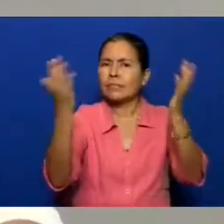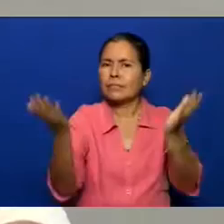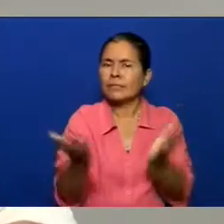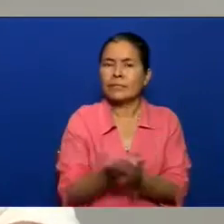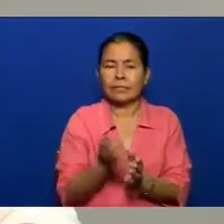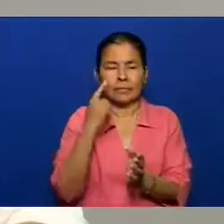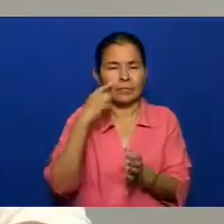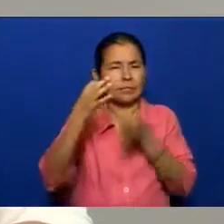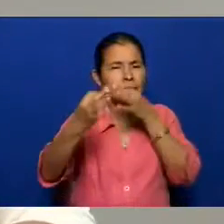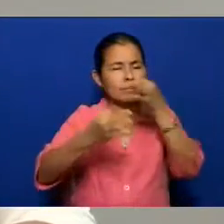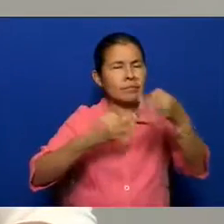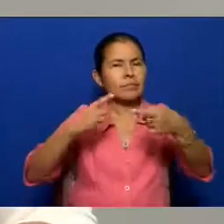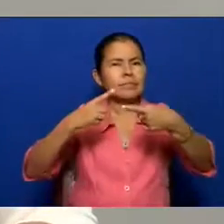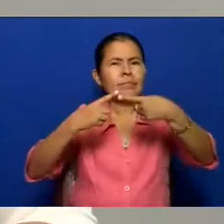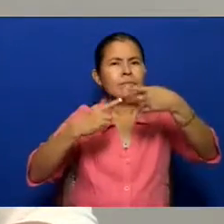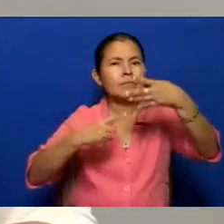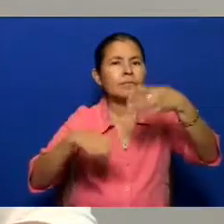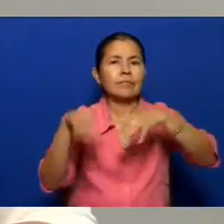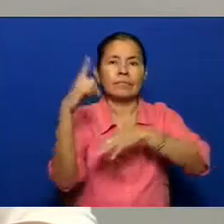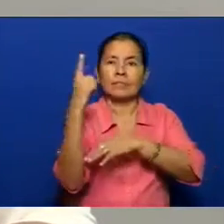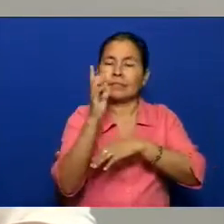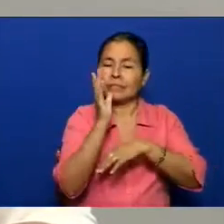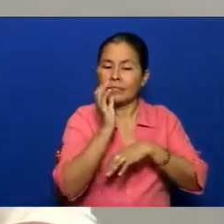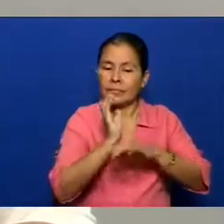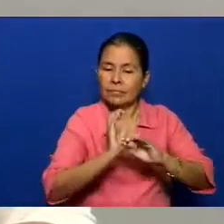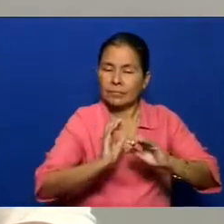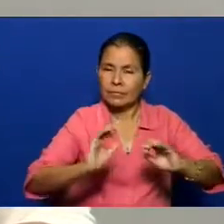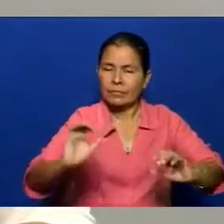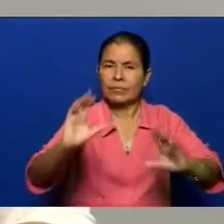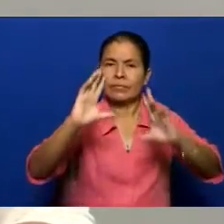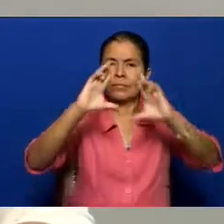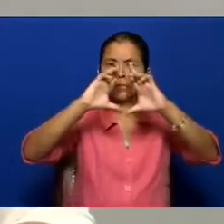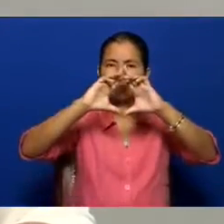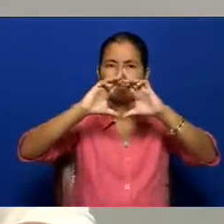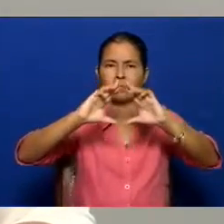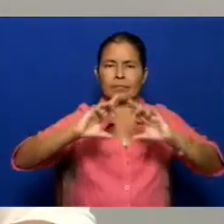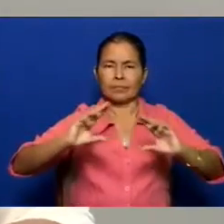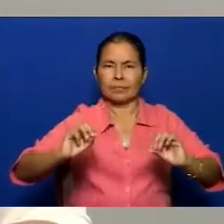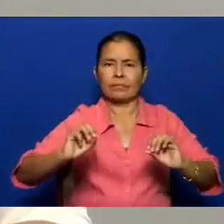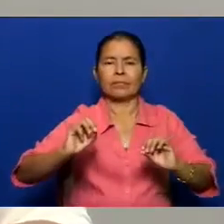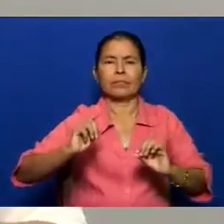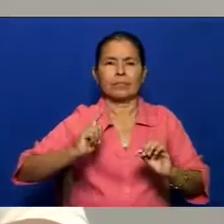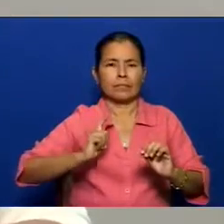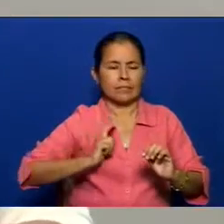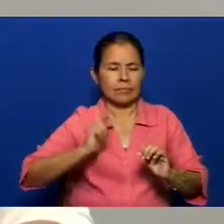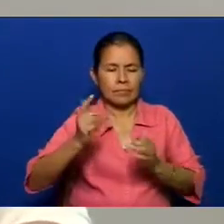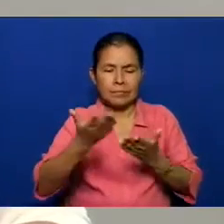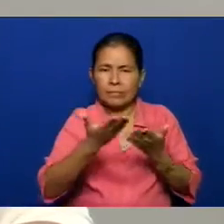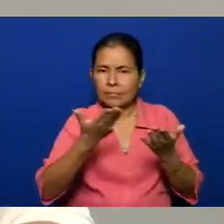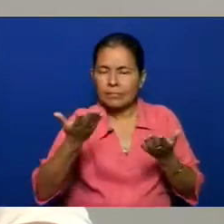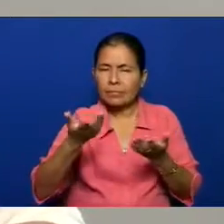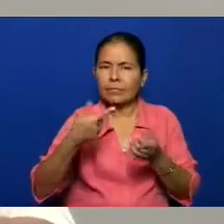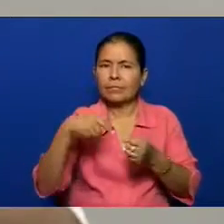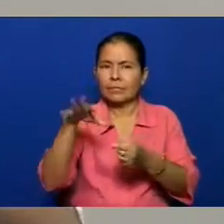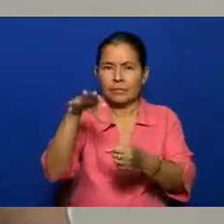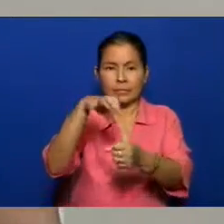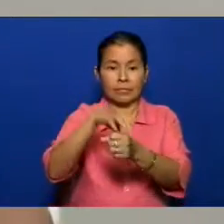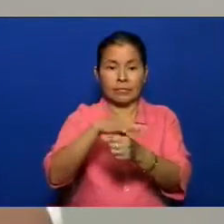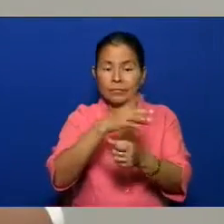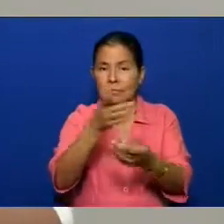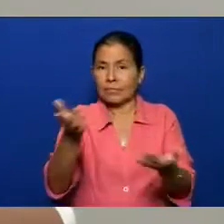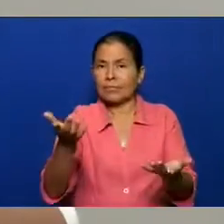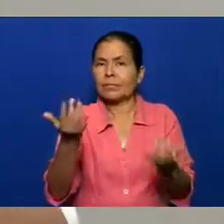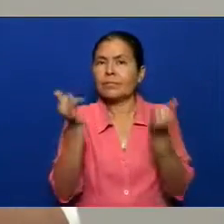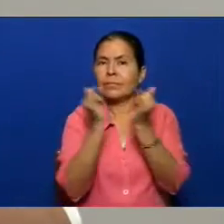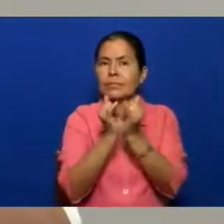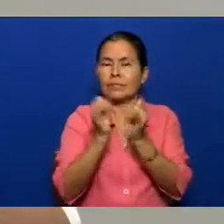derechos que tiene la niñez nicaragüense? ¿Qué reto le queda a la Comisión de